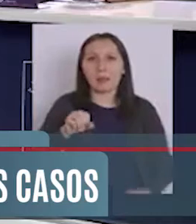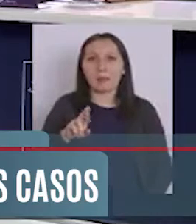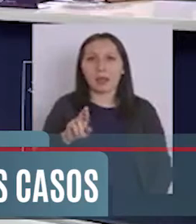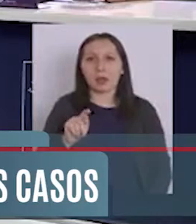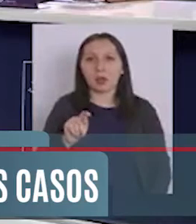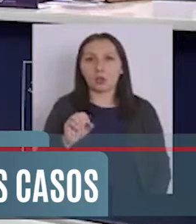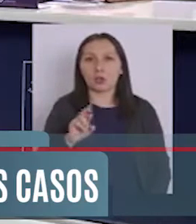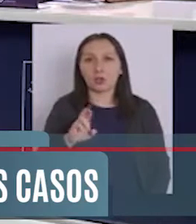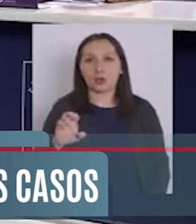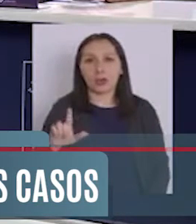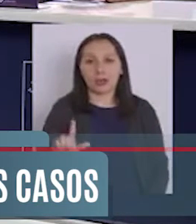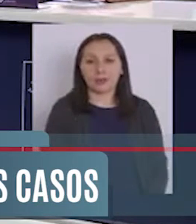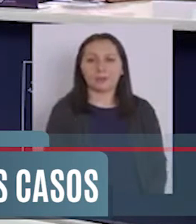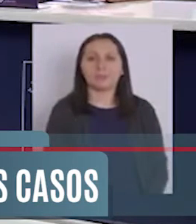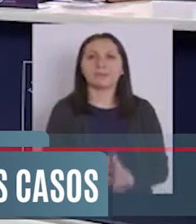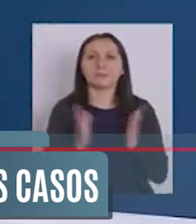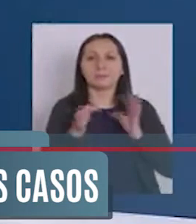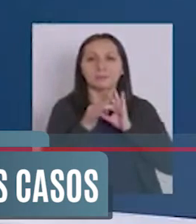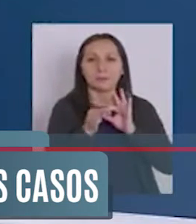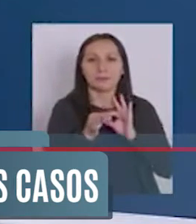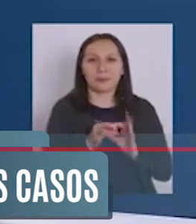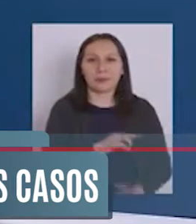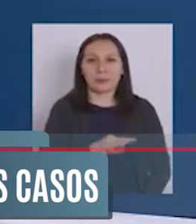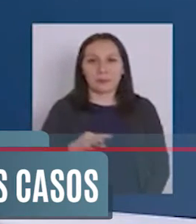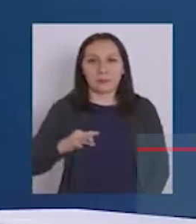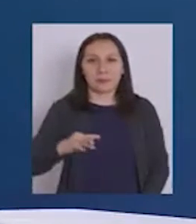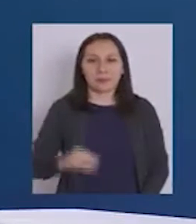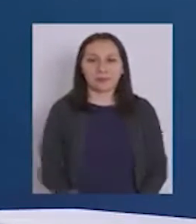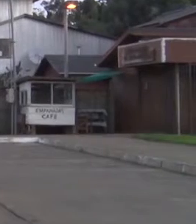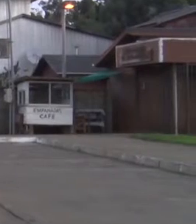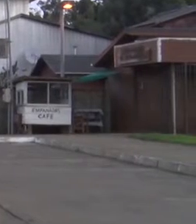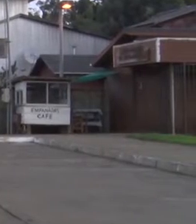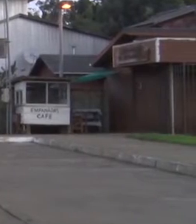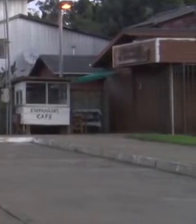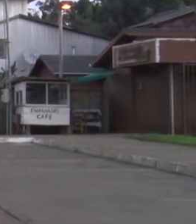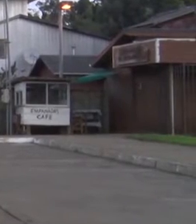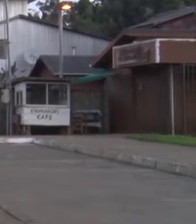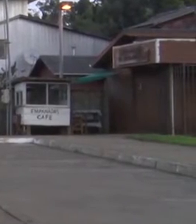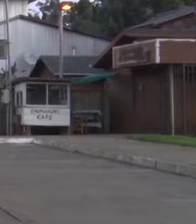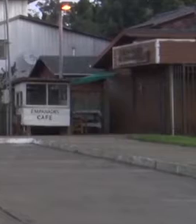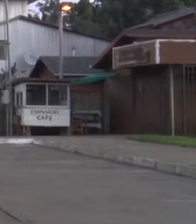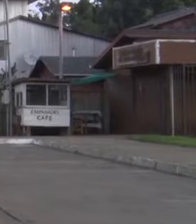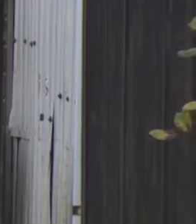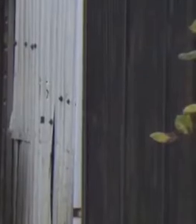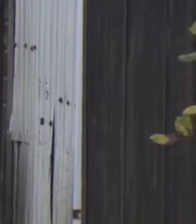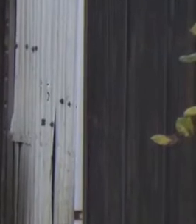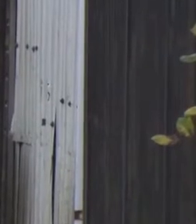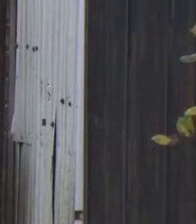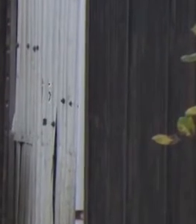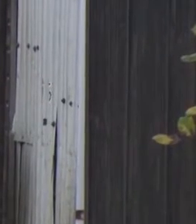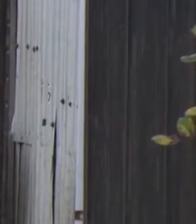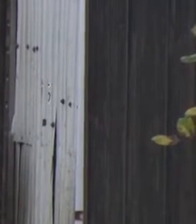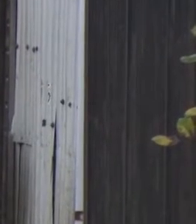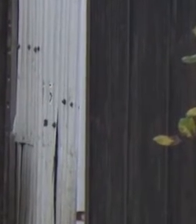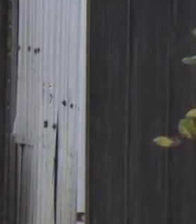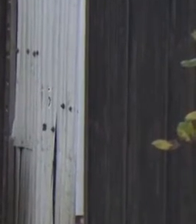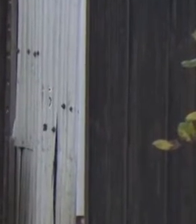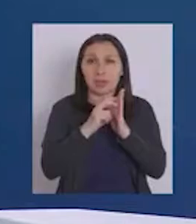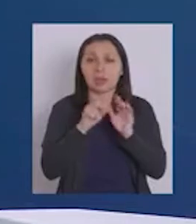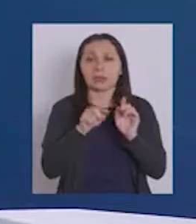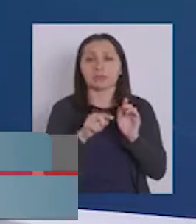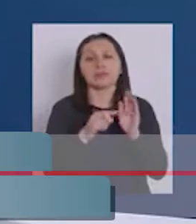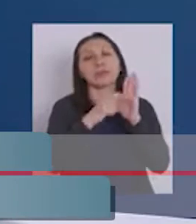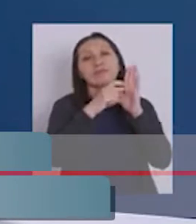se anunciaron cambios en el plan paso a paso para seis comunas de la región tres de las cuales saldrán de cuarentena total